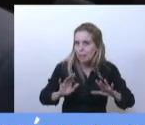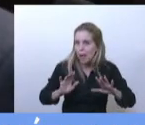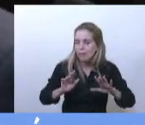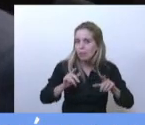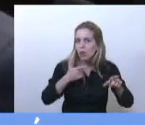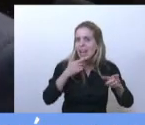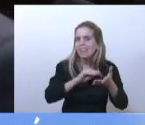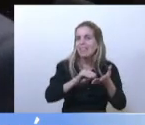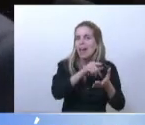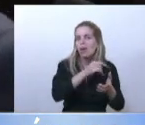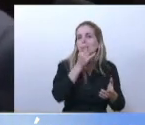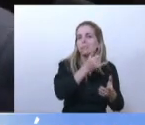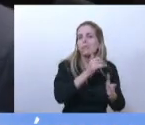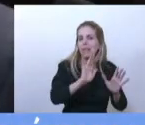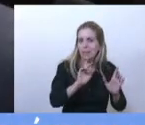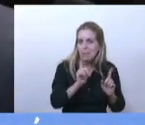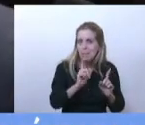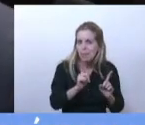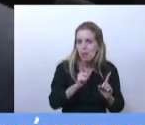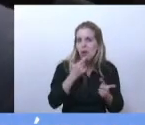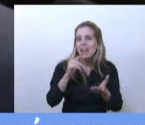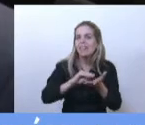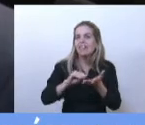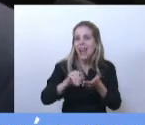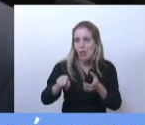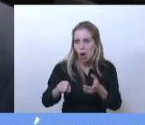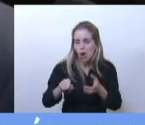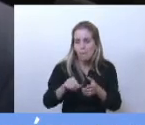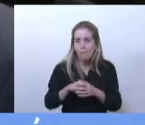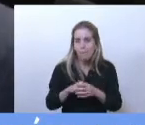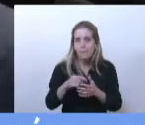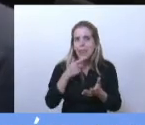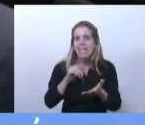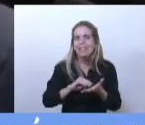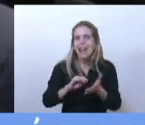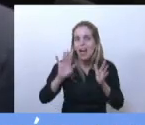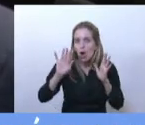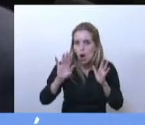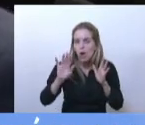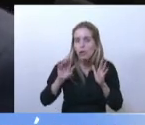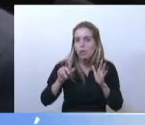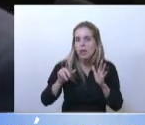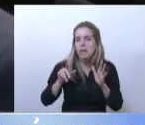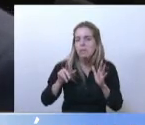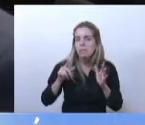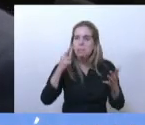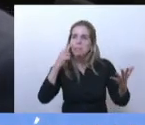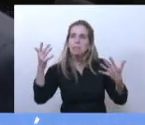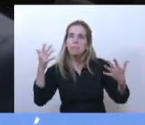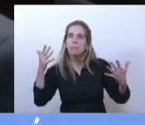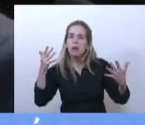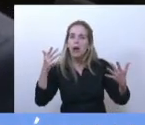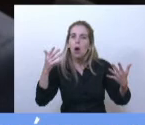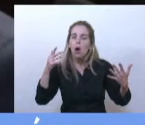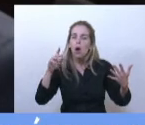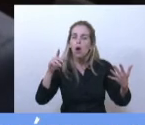zapag porque el propio senador que hizo esa y desatinada a comparación el